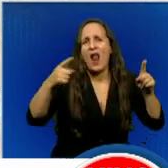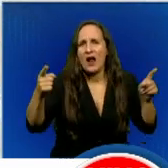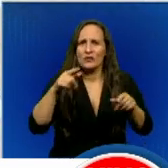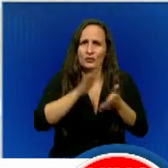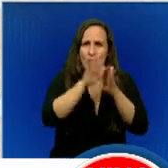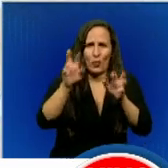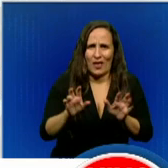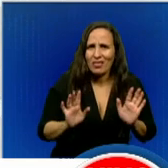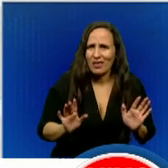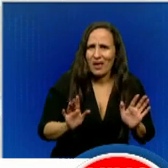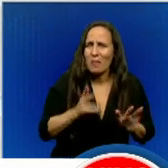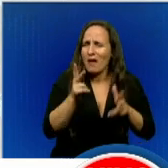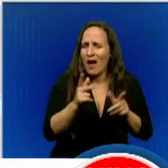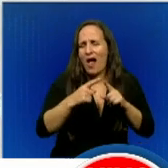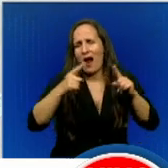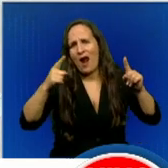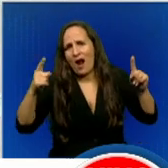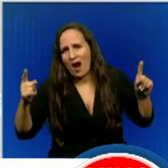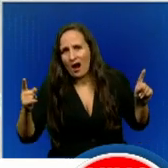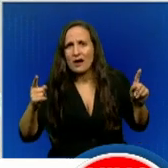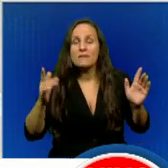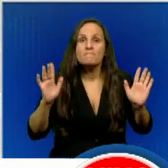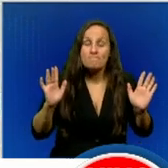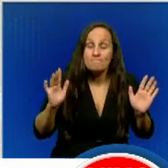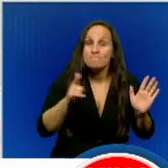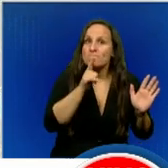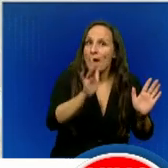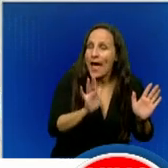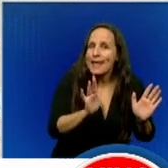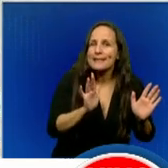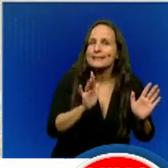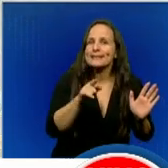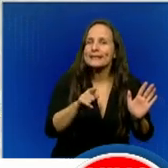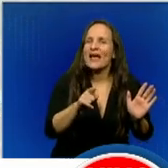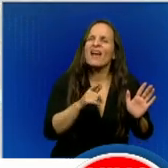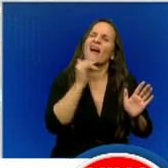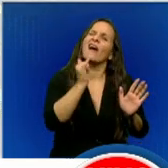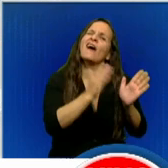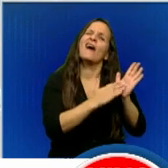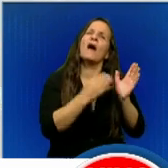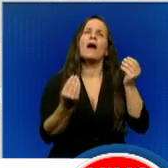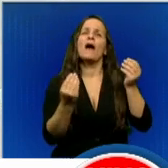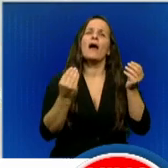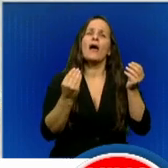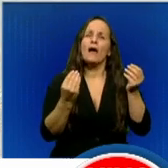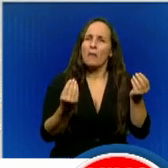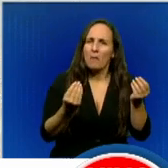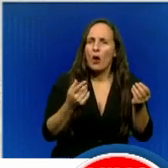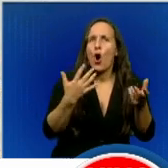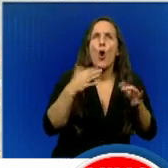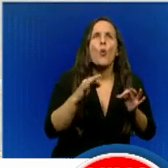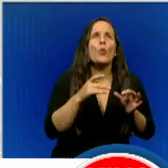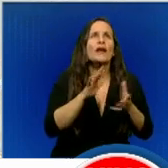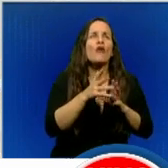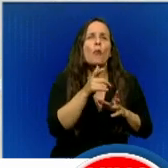tema estamos hablando largamente y parece que el único argumento que hay la única